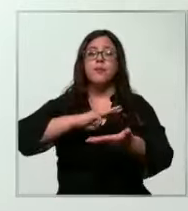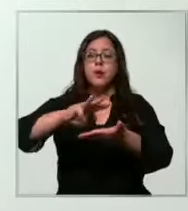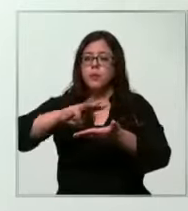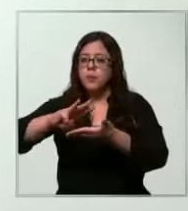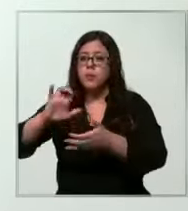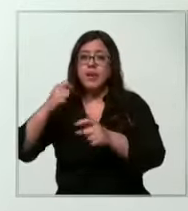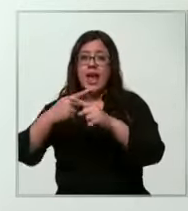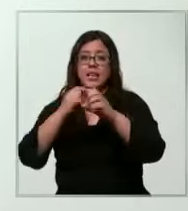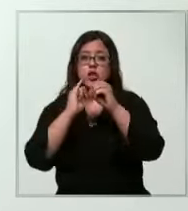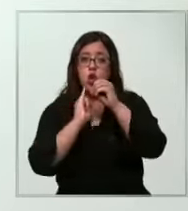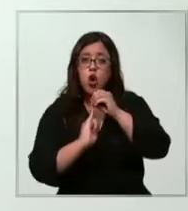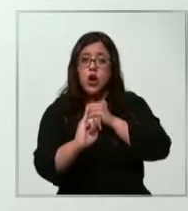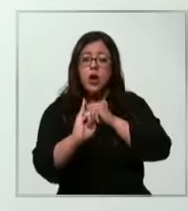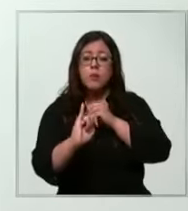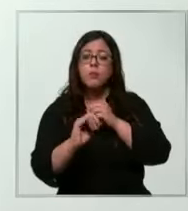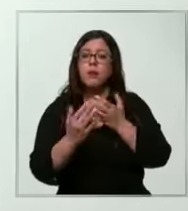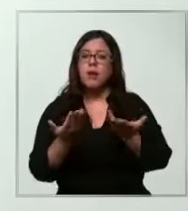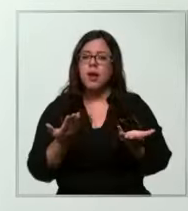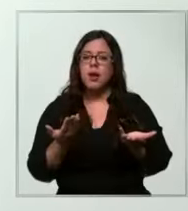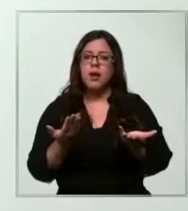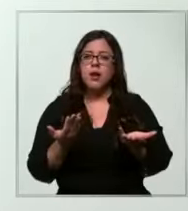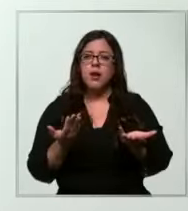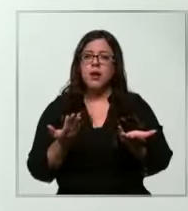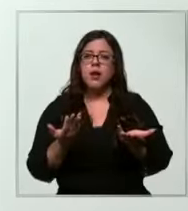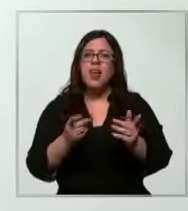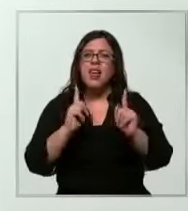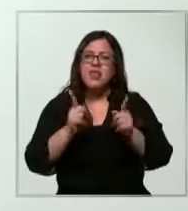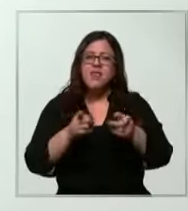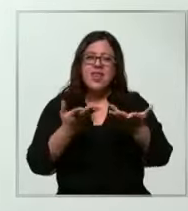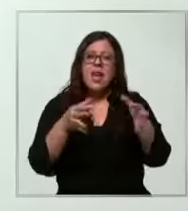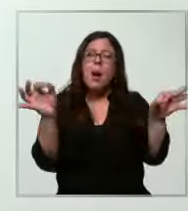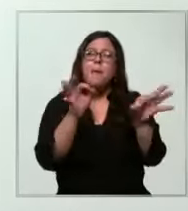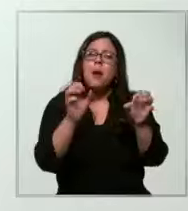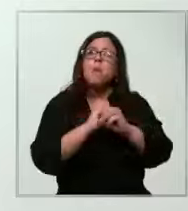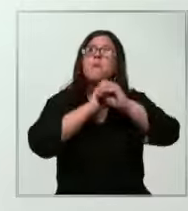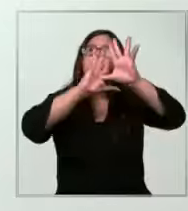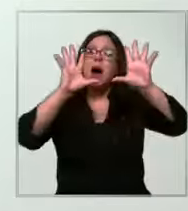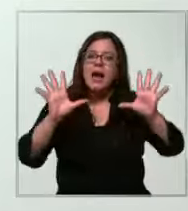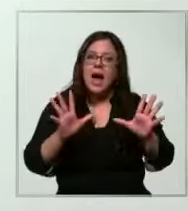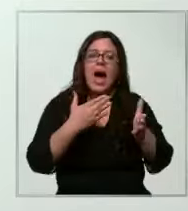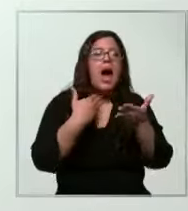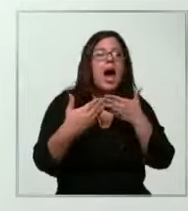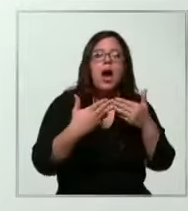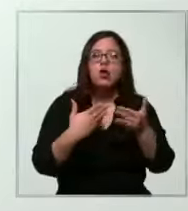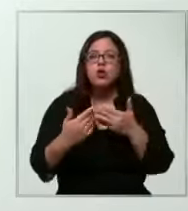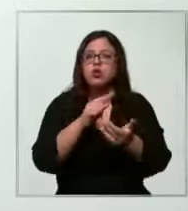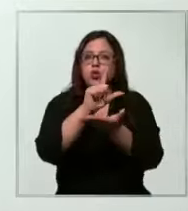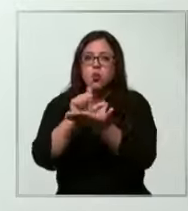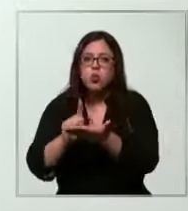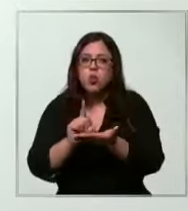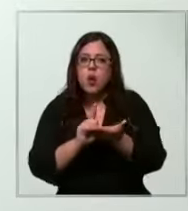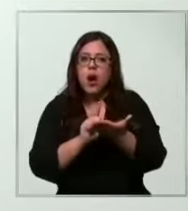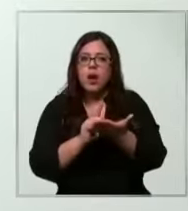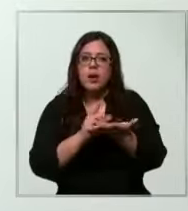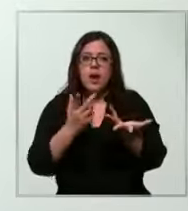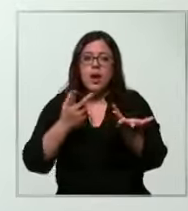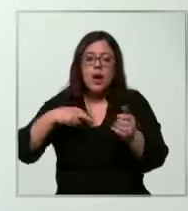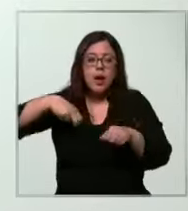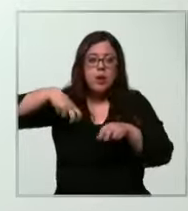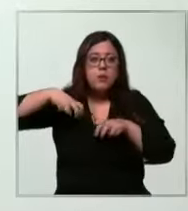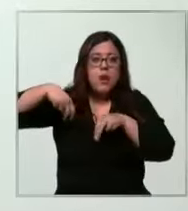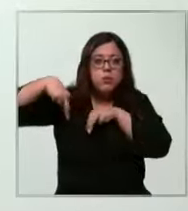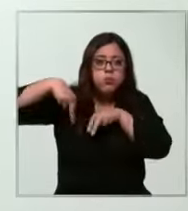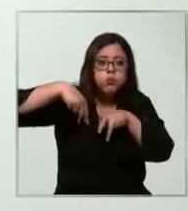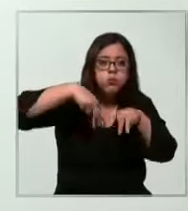SENAPRED tiene que ser más específica en cuanto a qué lugares poder evacuar o a qué